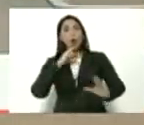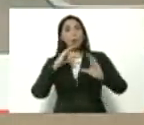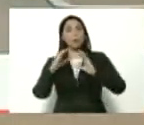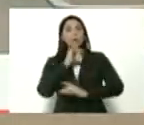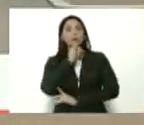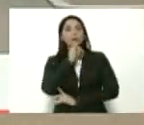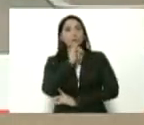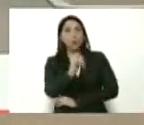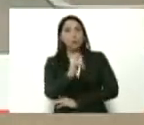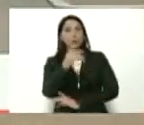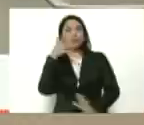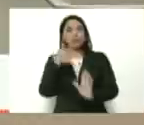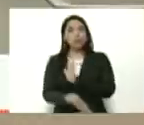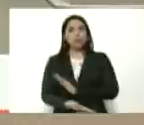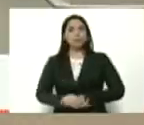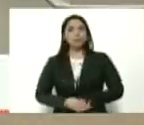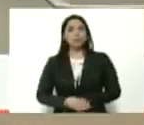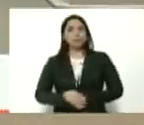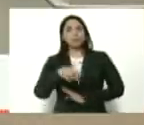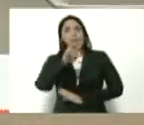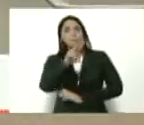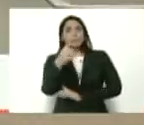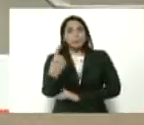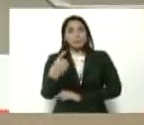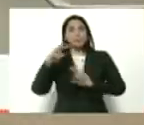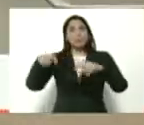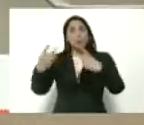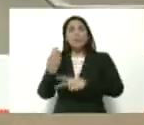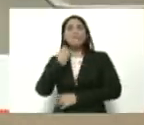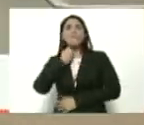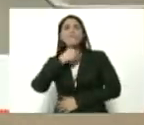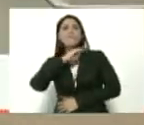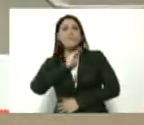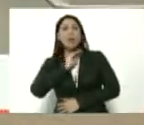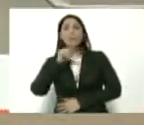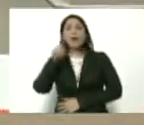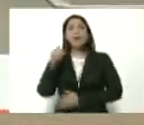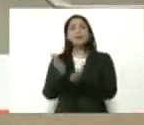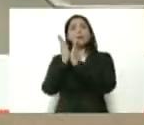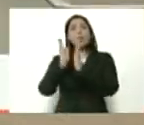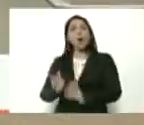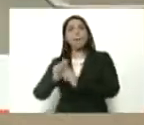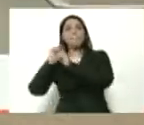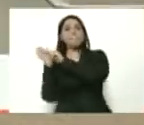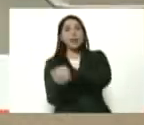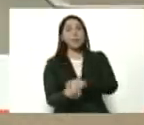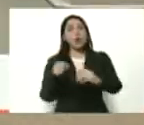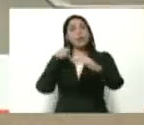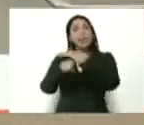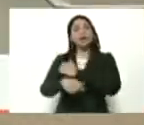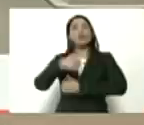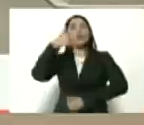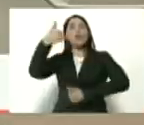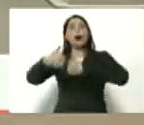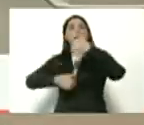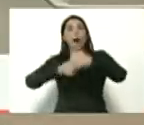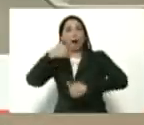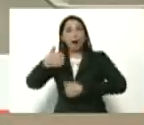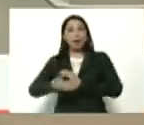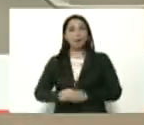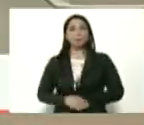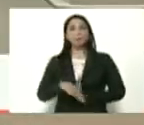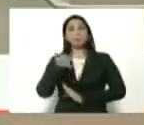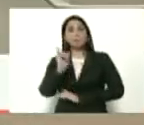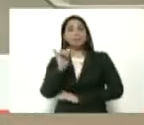igualmente sobre 21 nuevos casos de esta academia de béisbol, dentro de los cuales